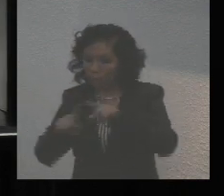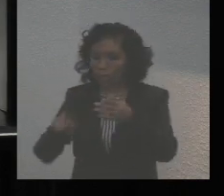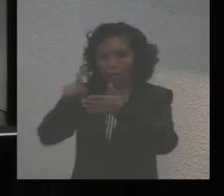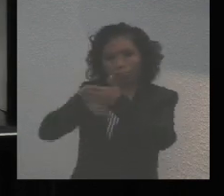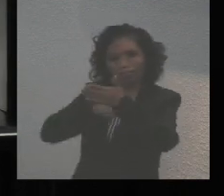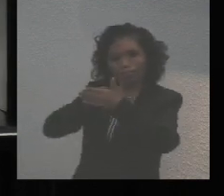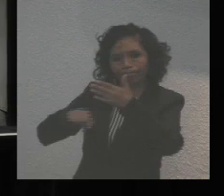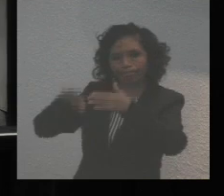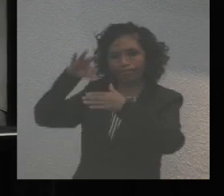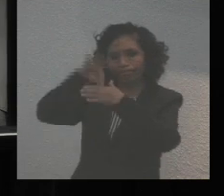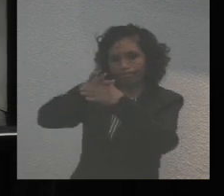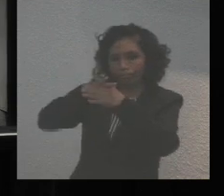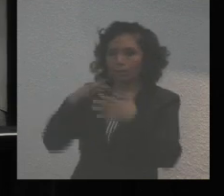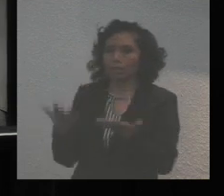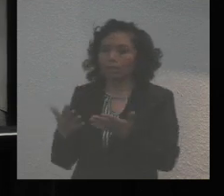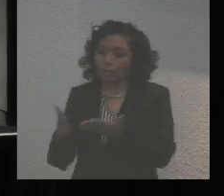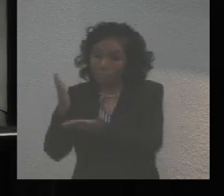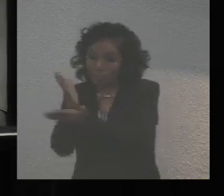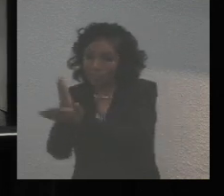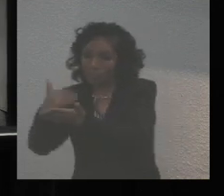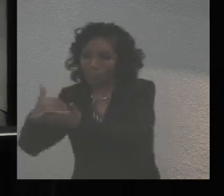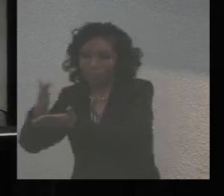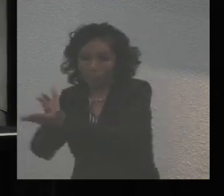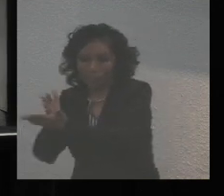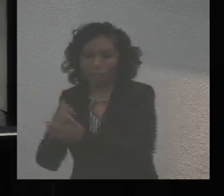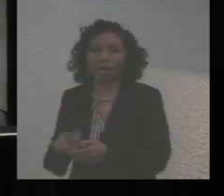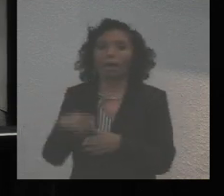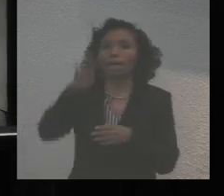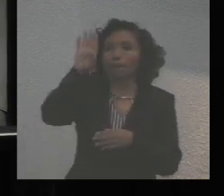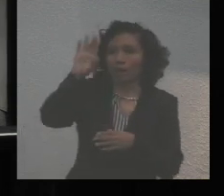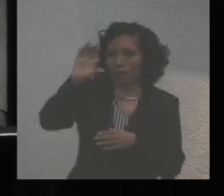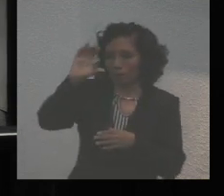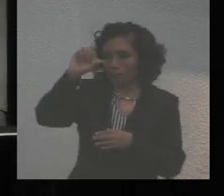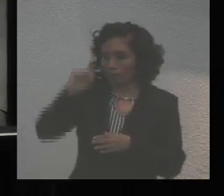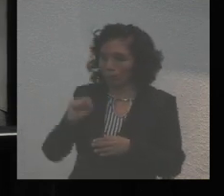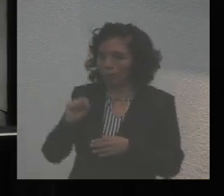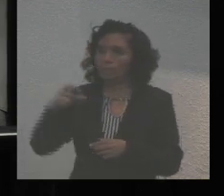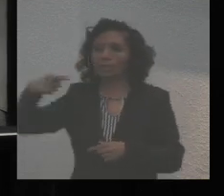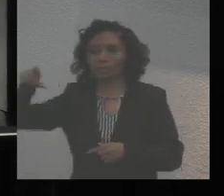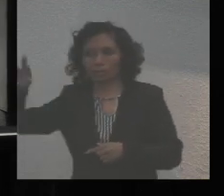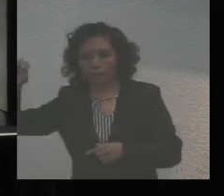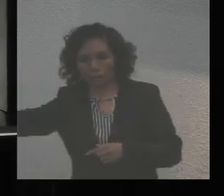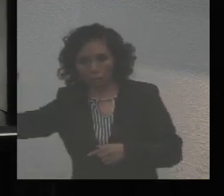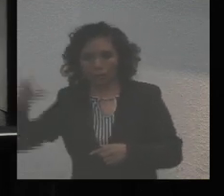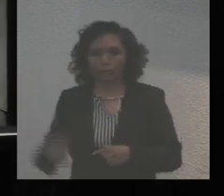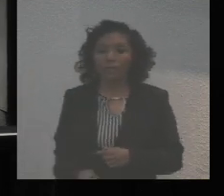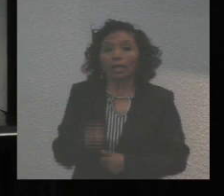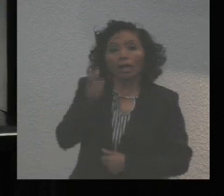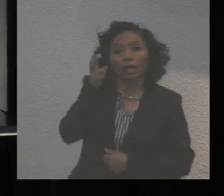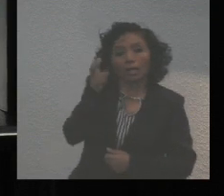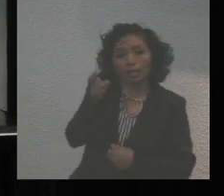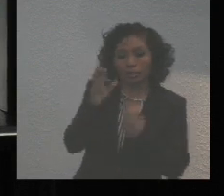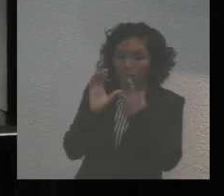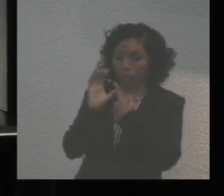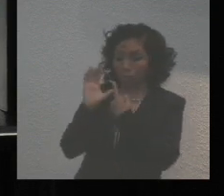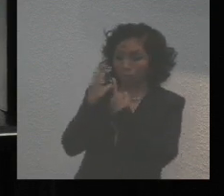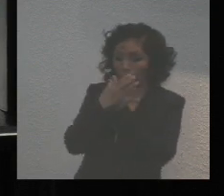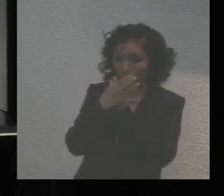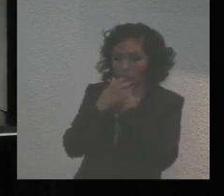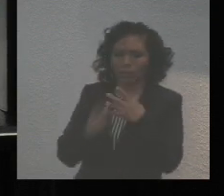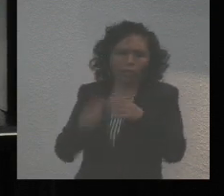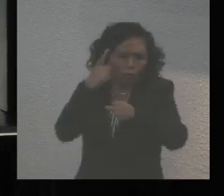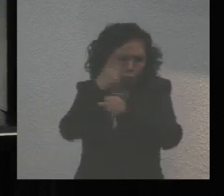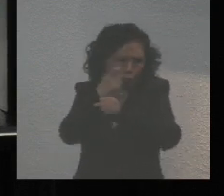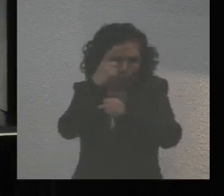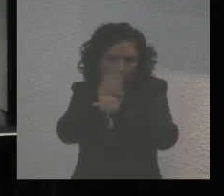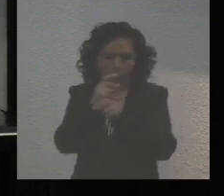los estados de Baja California Sur y Quintana Roo. Artículo noveno. Las comisiones estatales electorales en su primera